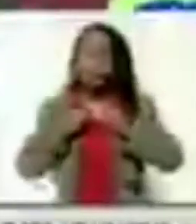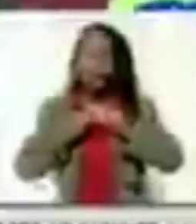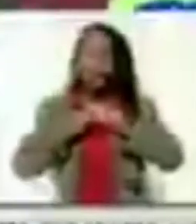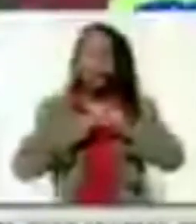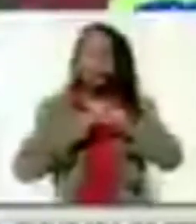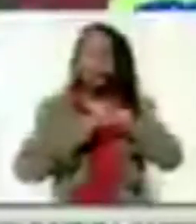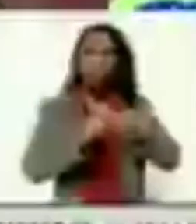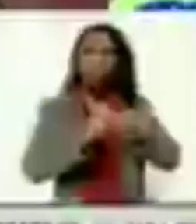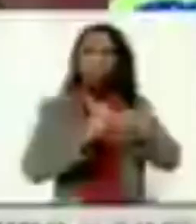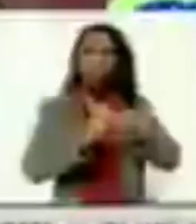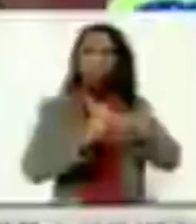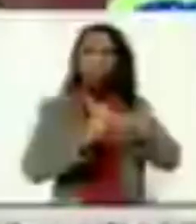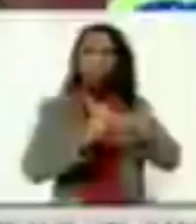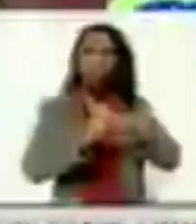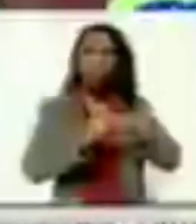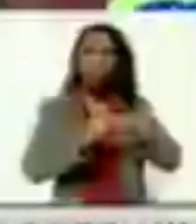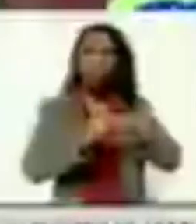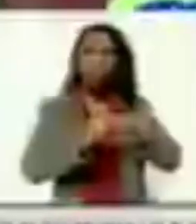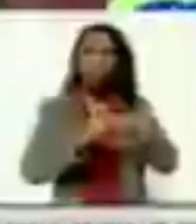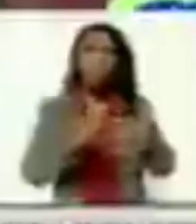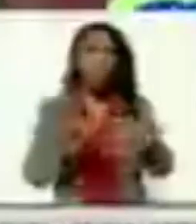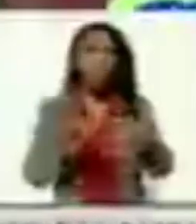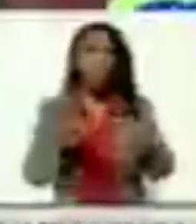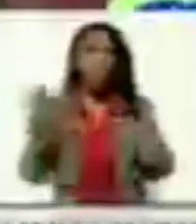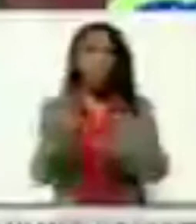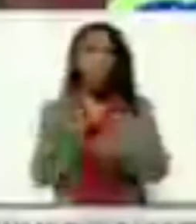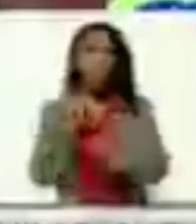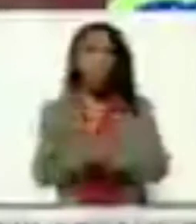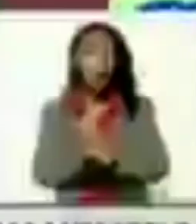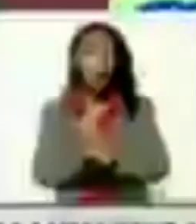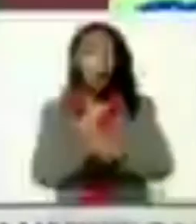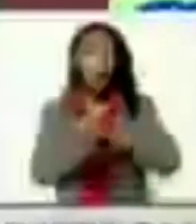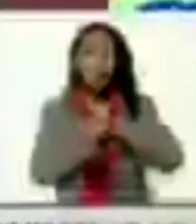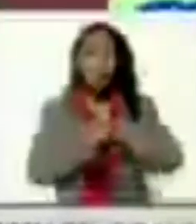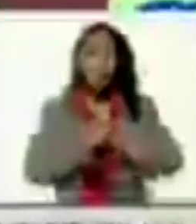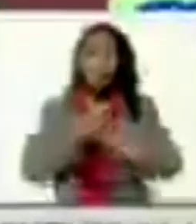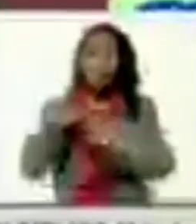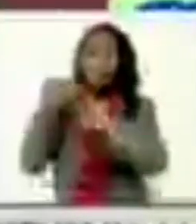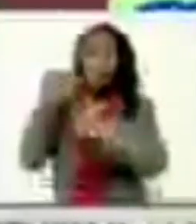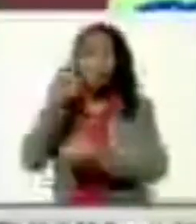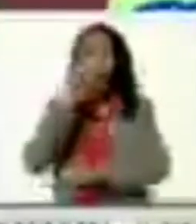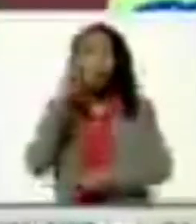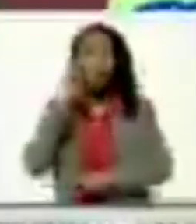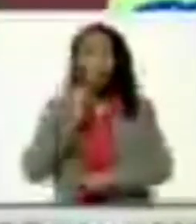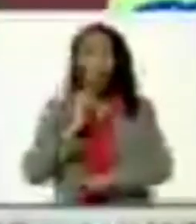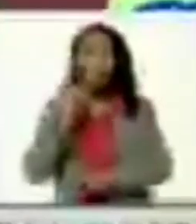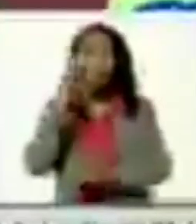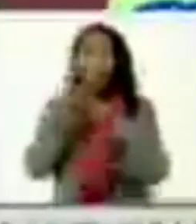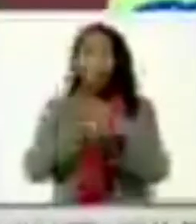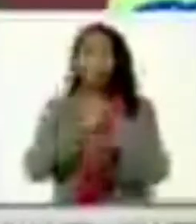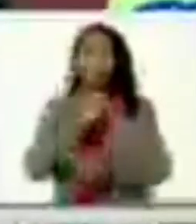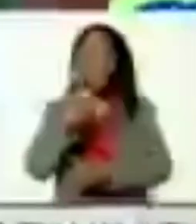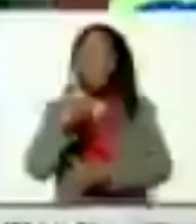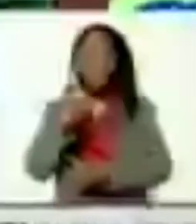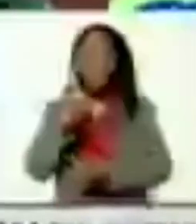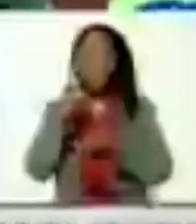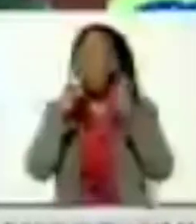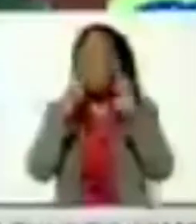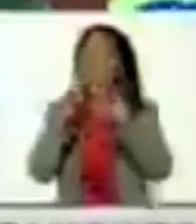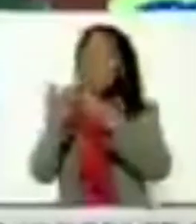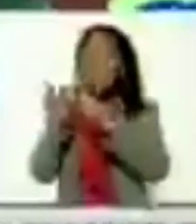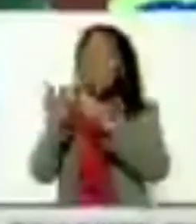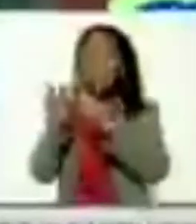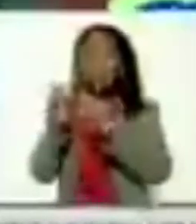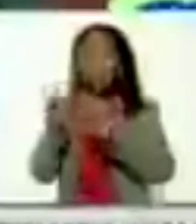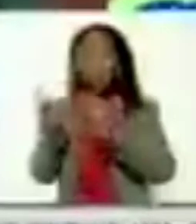continuamente en la operación Escudo Bolivariano 2021. Y miren qué